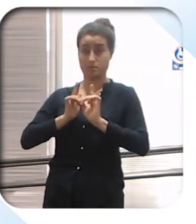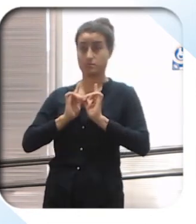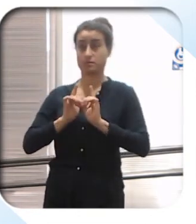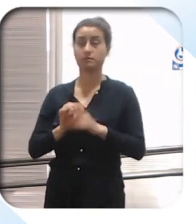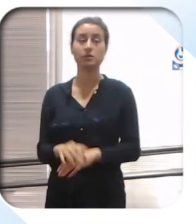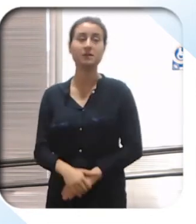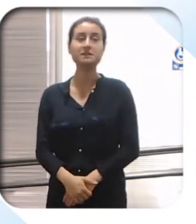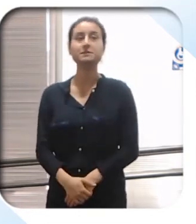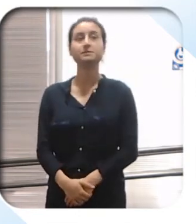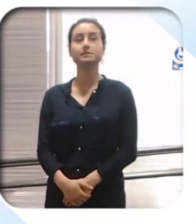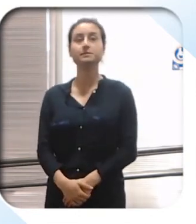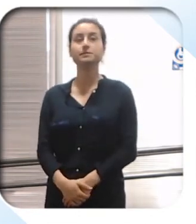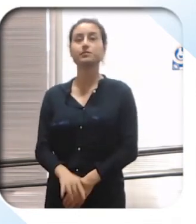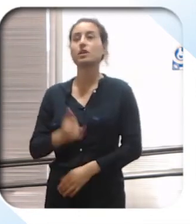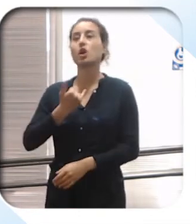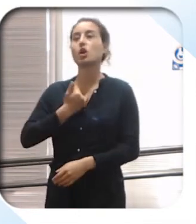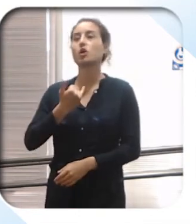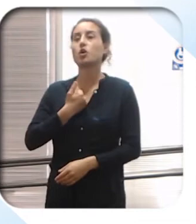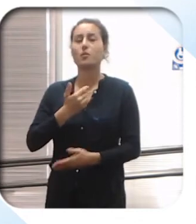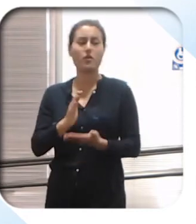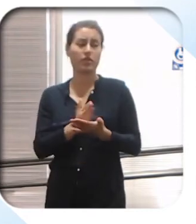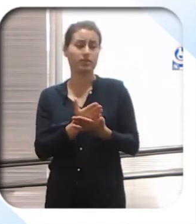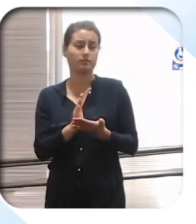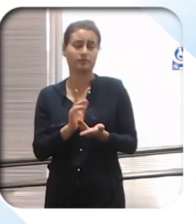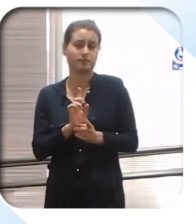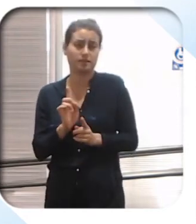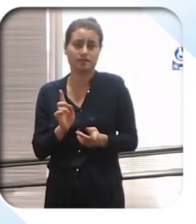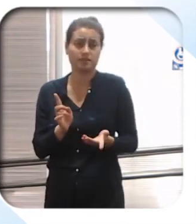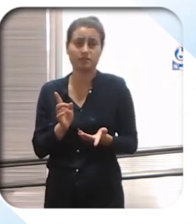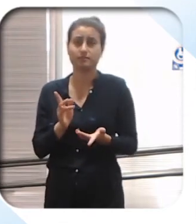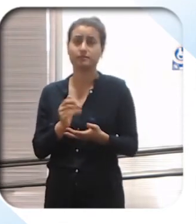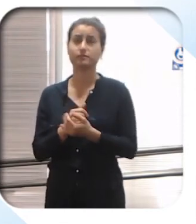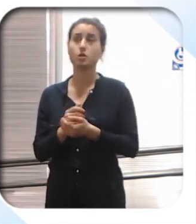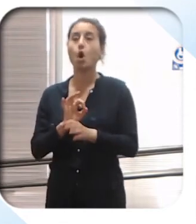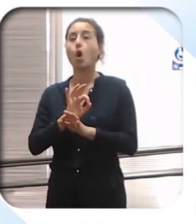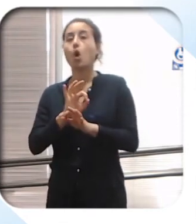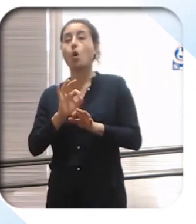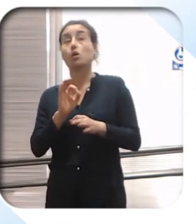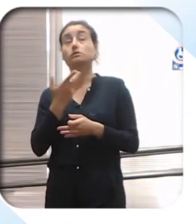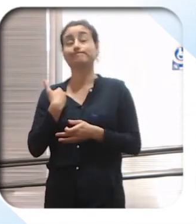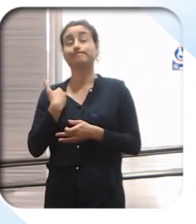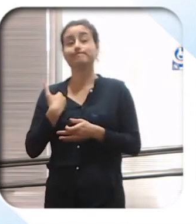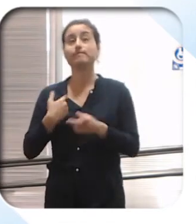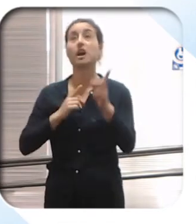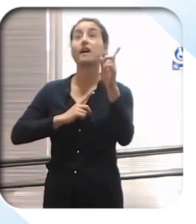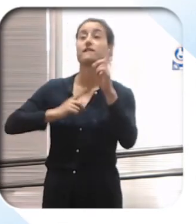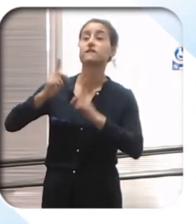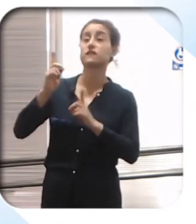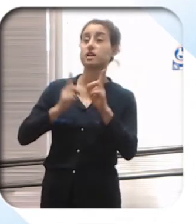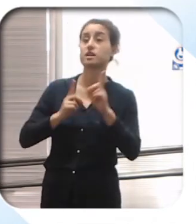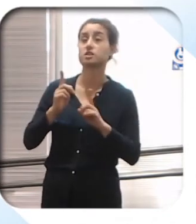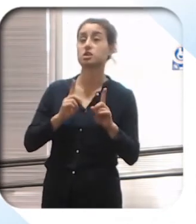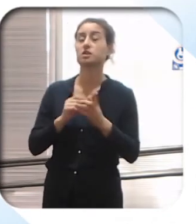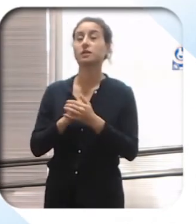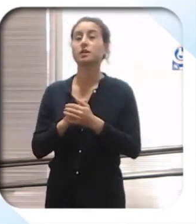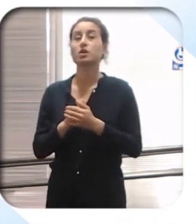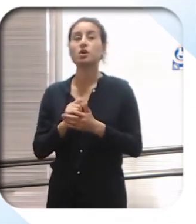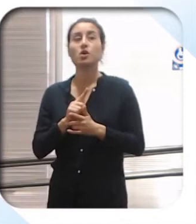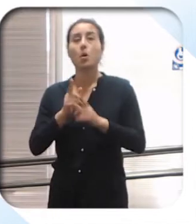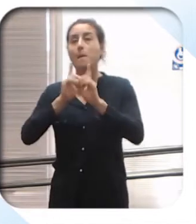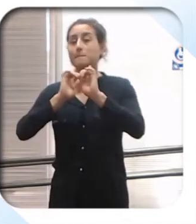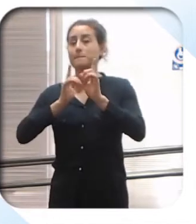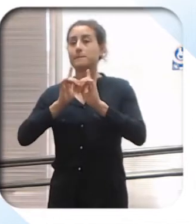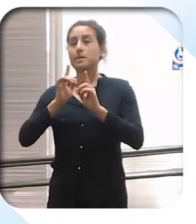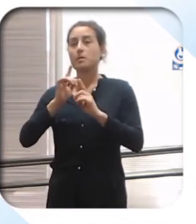sociedad. Entonces, ¿cómo va a discriminar o cómo lamentablemente a veces no va a tener los